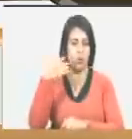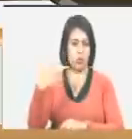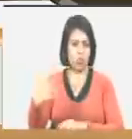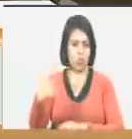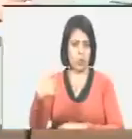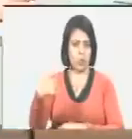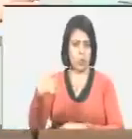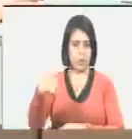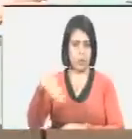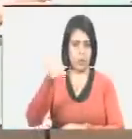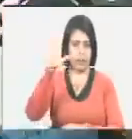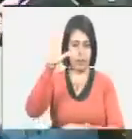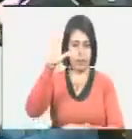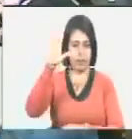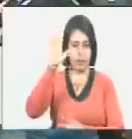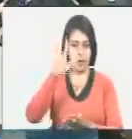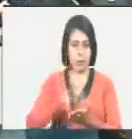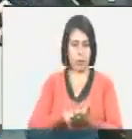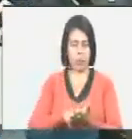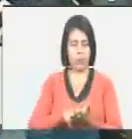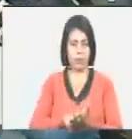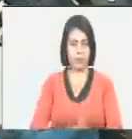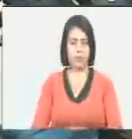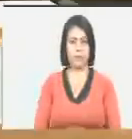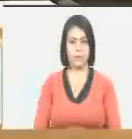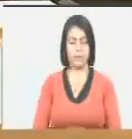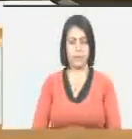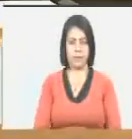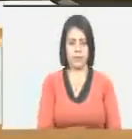señal de costumbre. Queda aprobado.